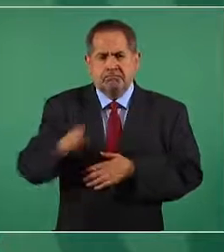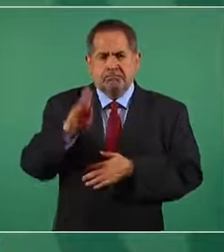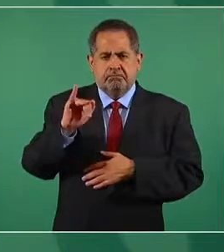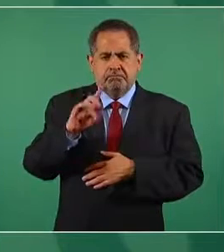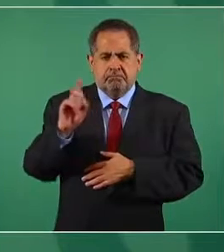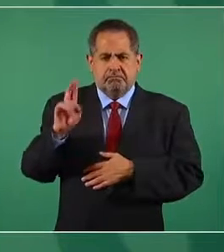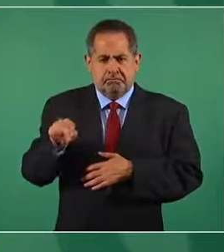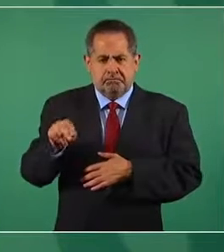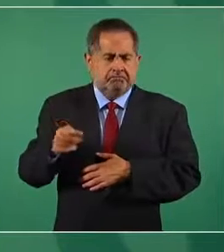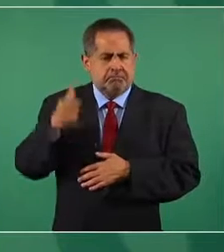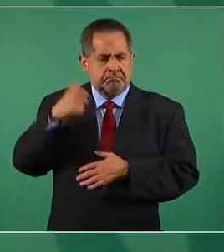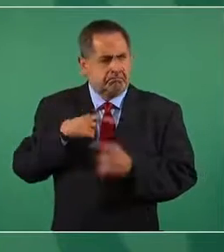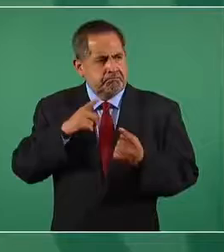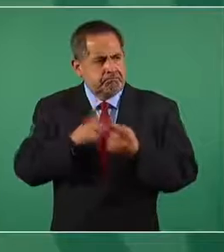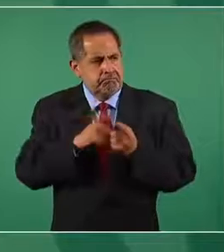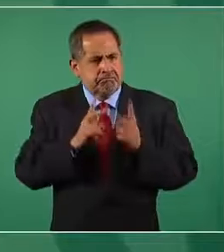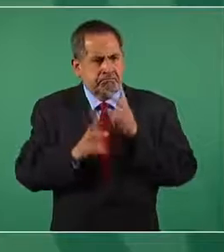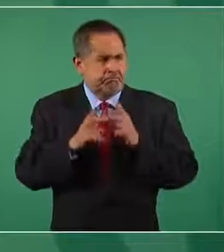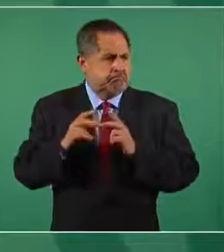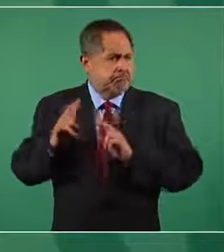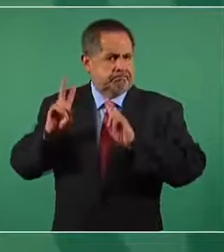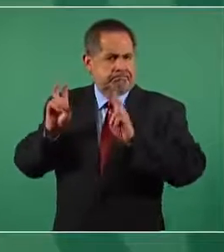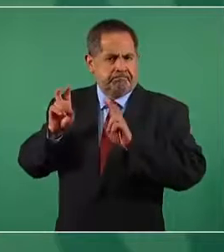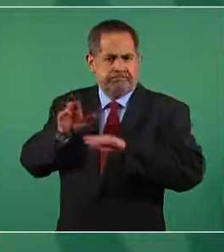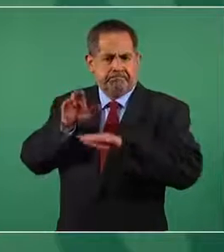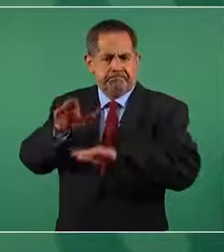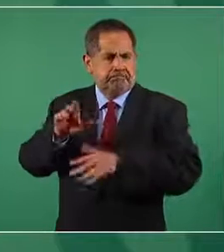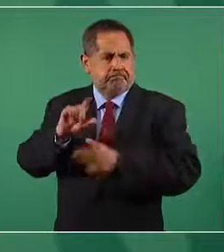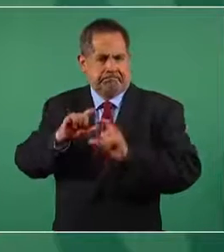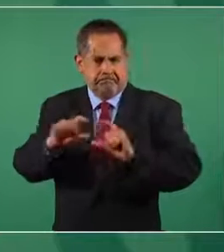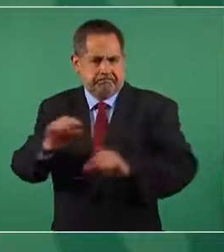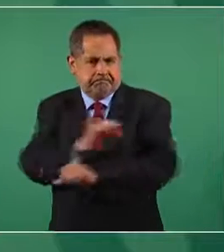Biden, le traté el tema de las vacunas